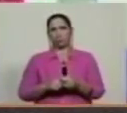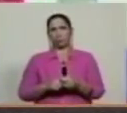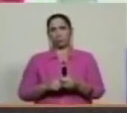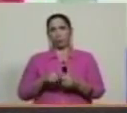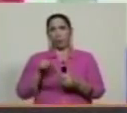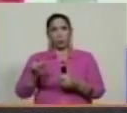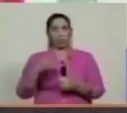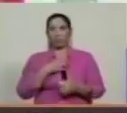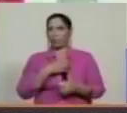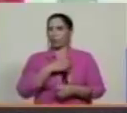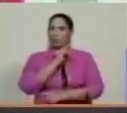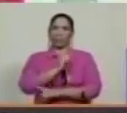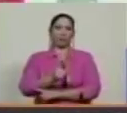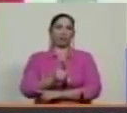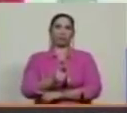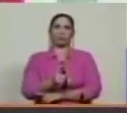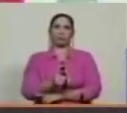¿vale?